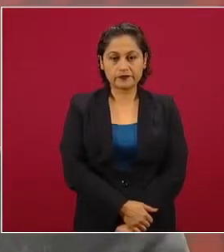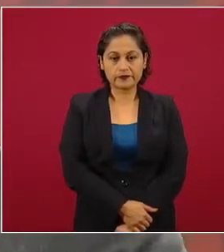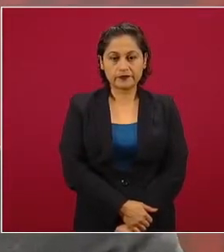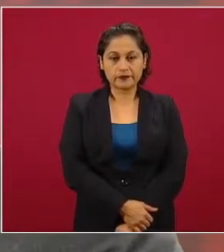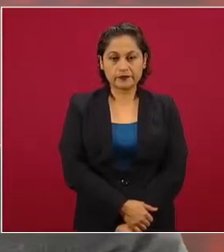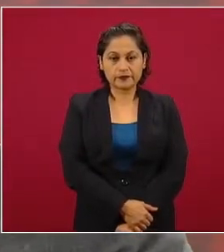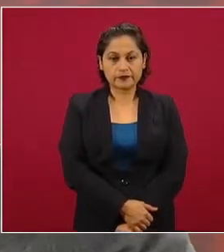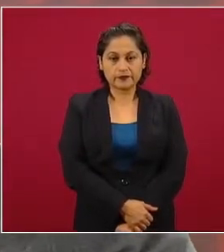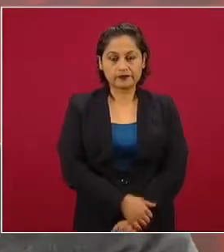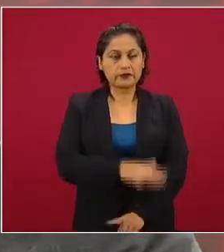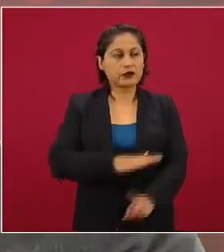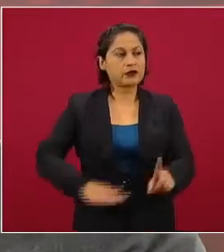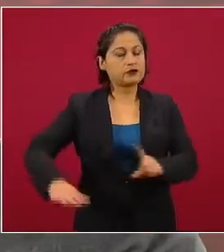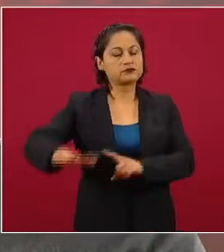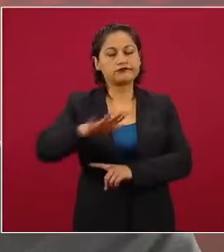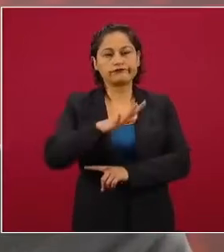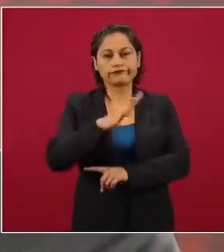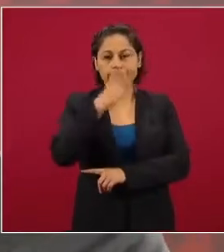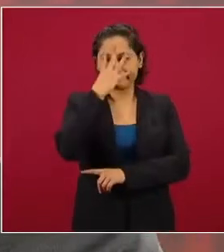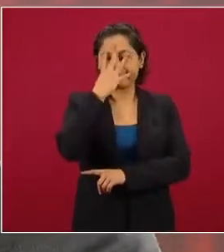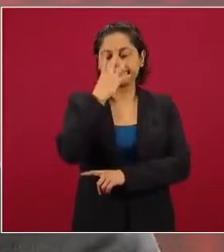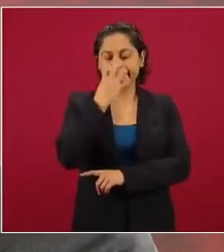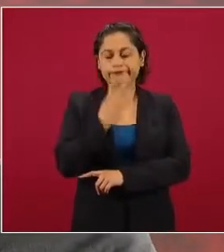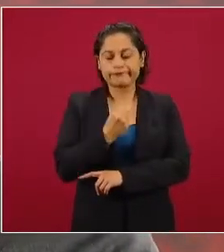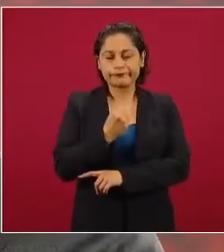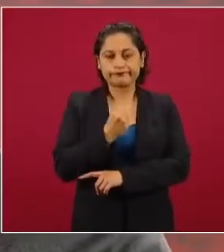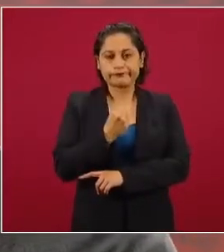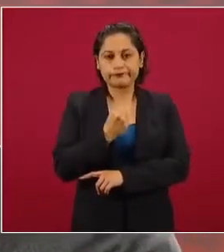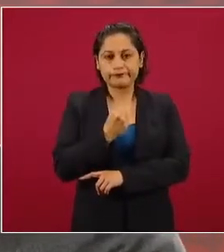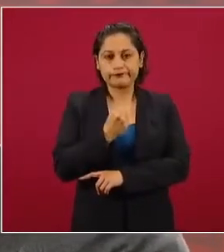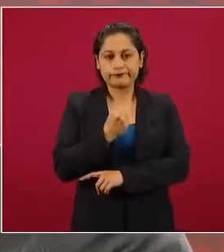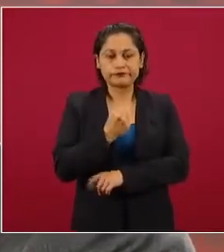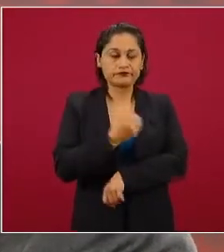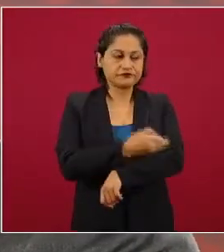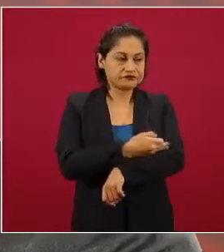mucha tristeza en familiares, amigos.